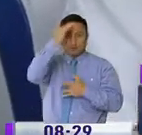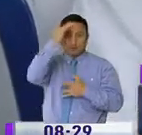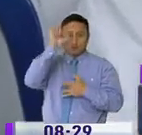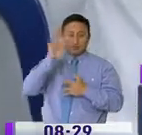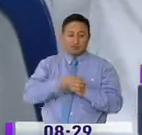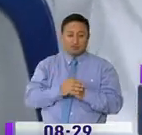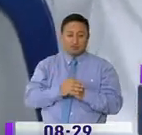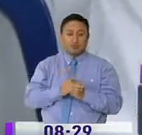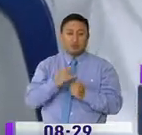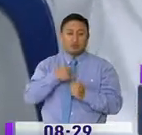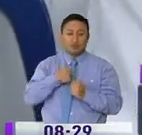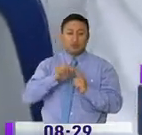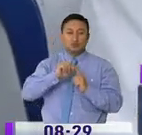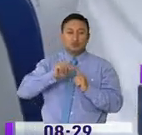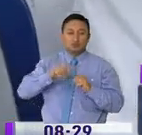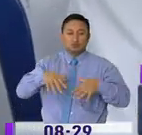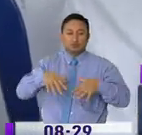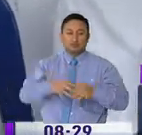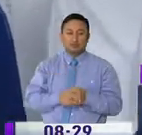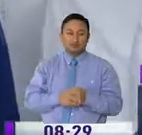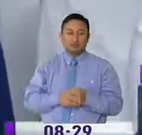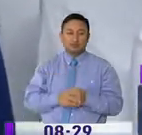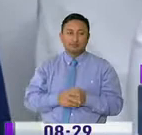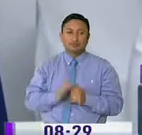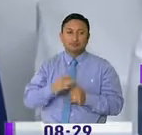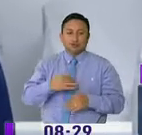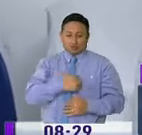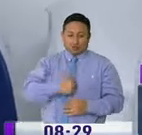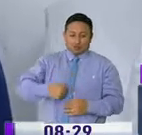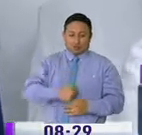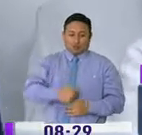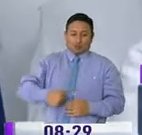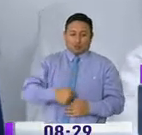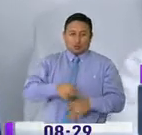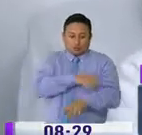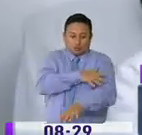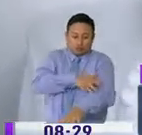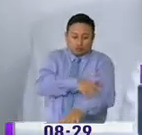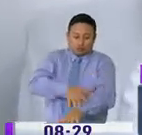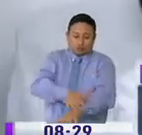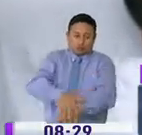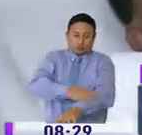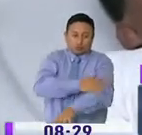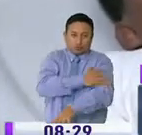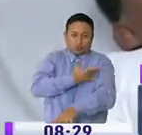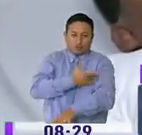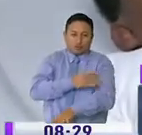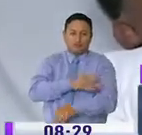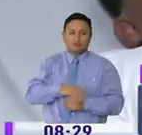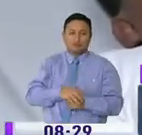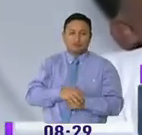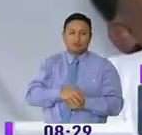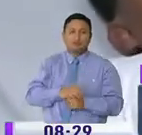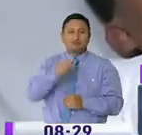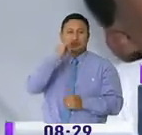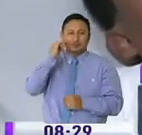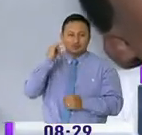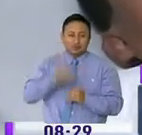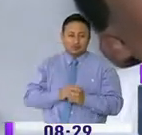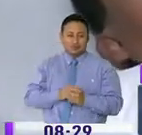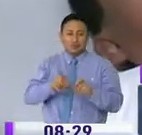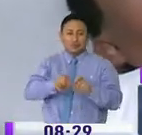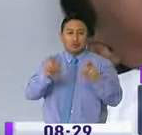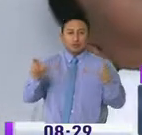sistema nervioso, sistema de digestiones, circulatorios, pediatría,